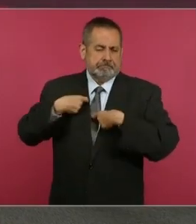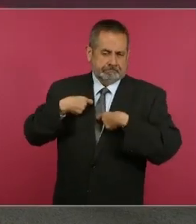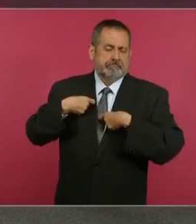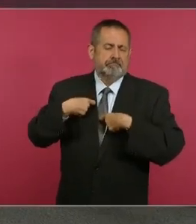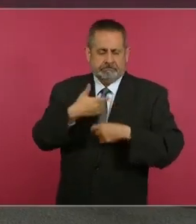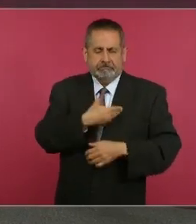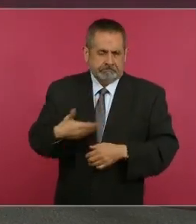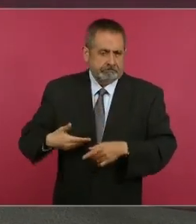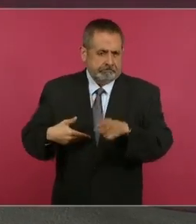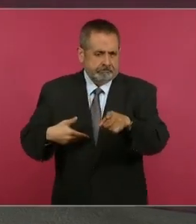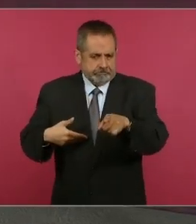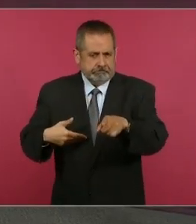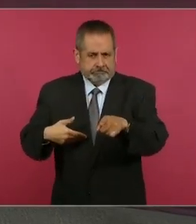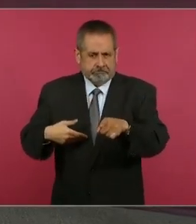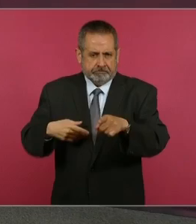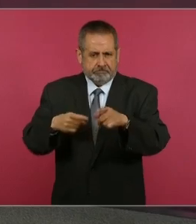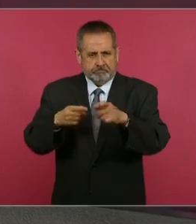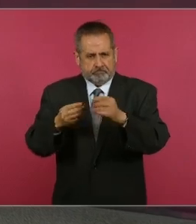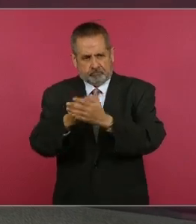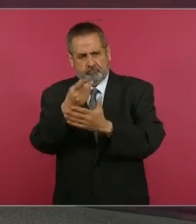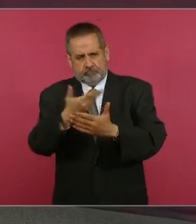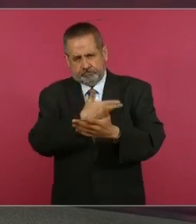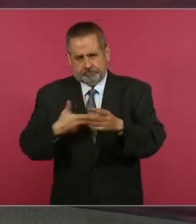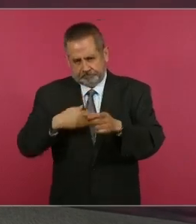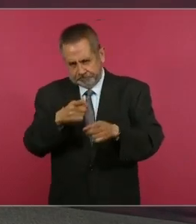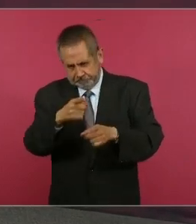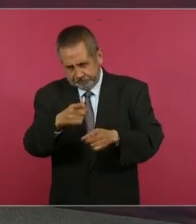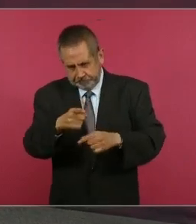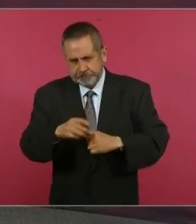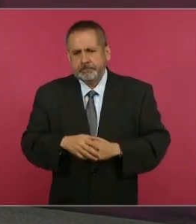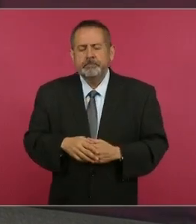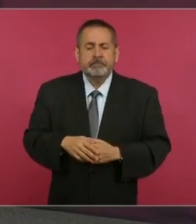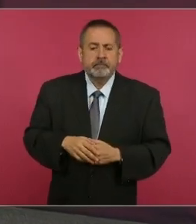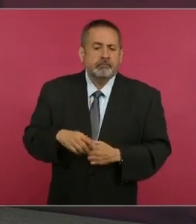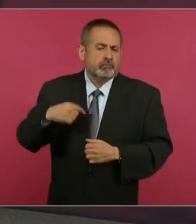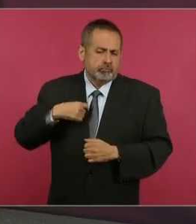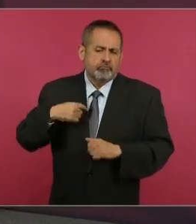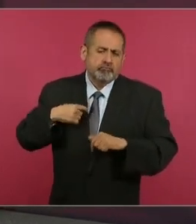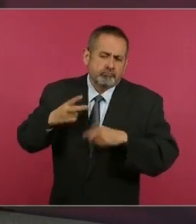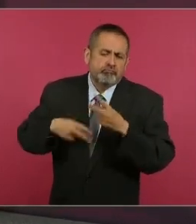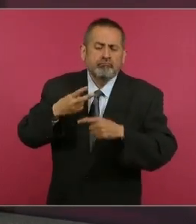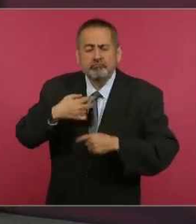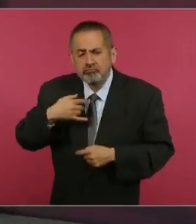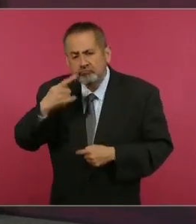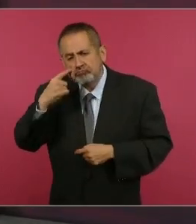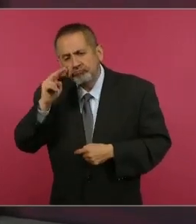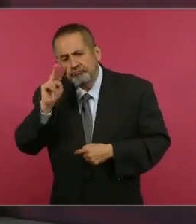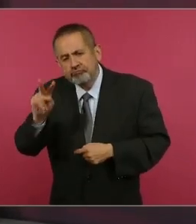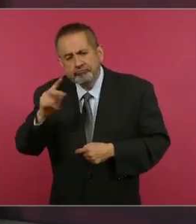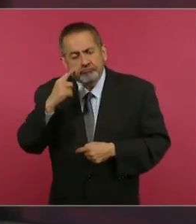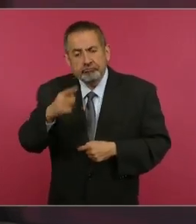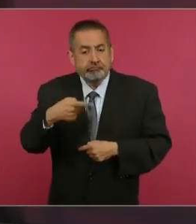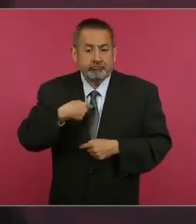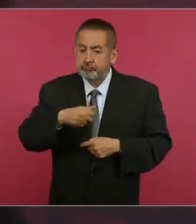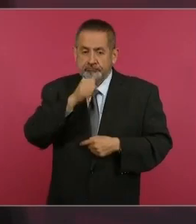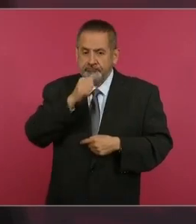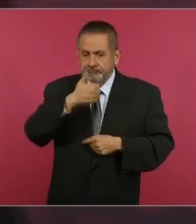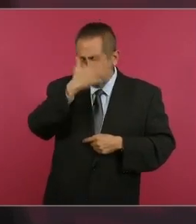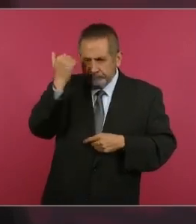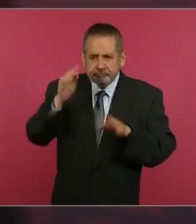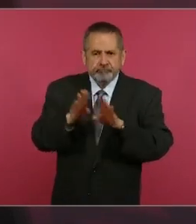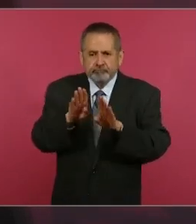y vamos a participar en esta reunión, pero no sabemos